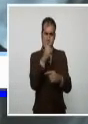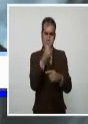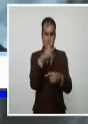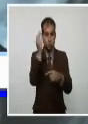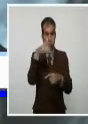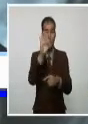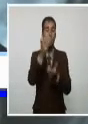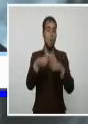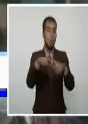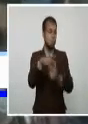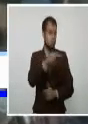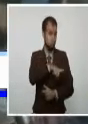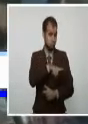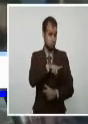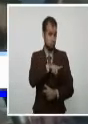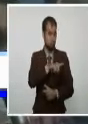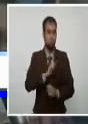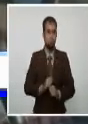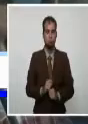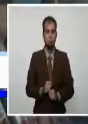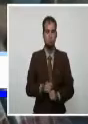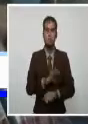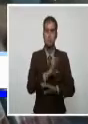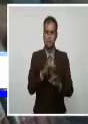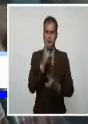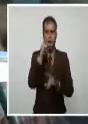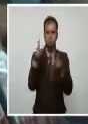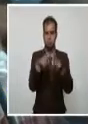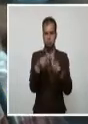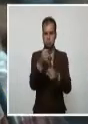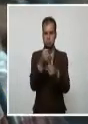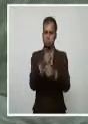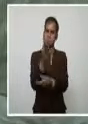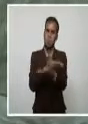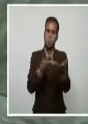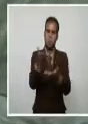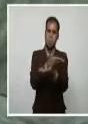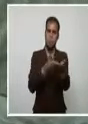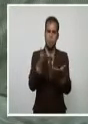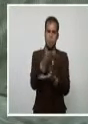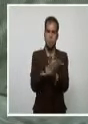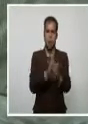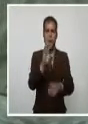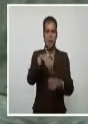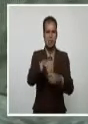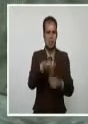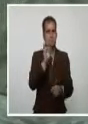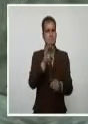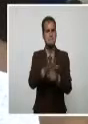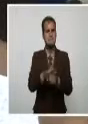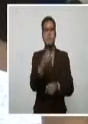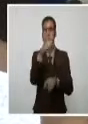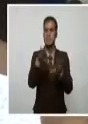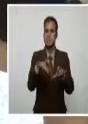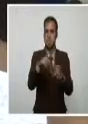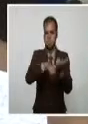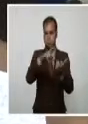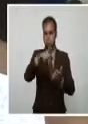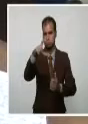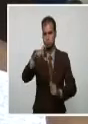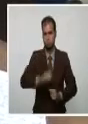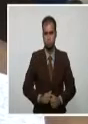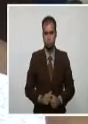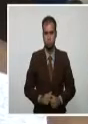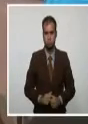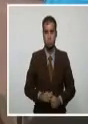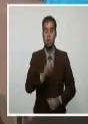octavo Congreso, quedó reflejada durante esta jornada en el intercambio que por la provincia inició el primer secretario del Partido Comunista de Cuba